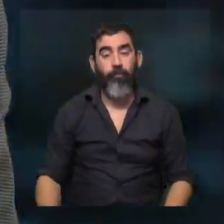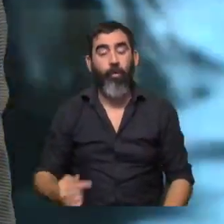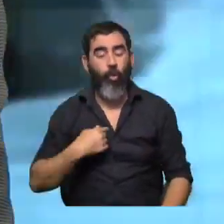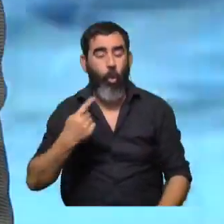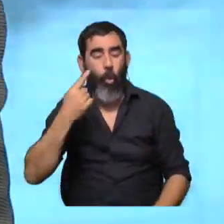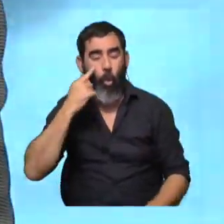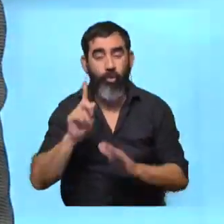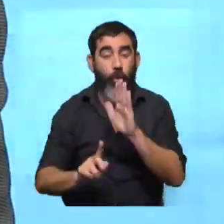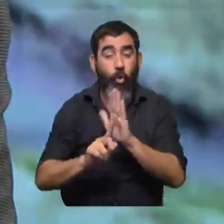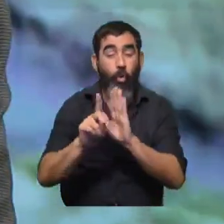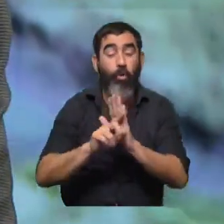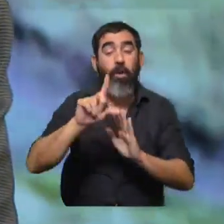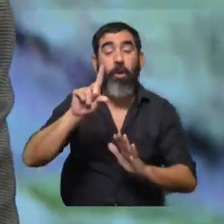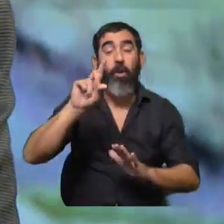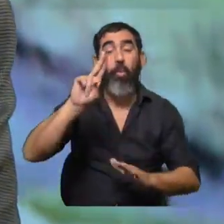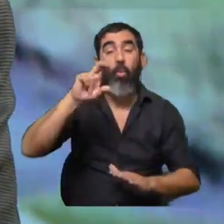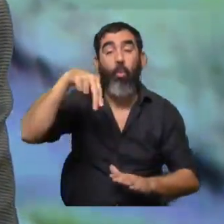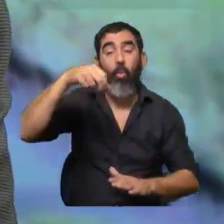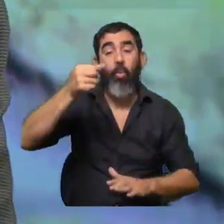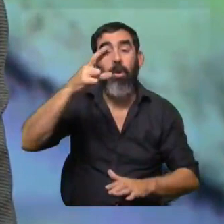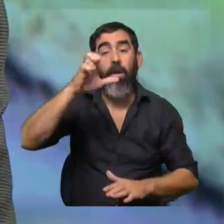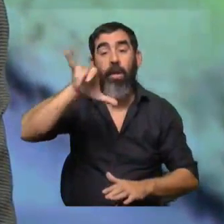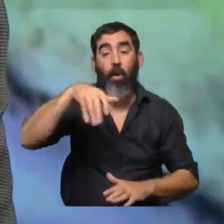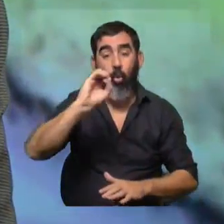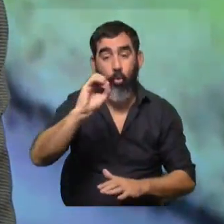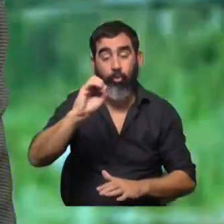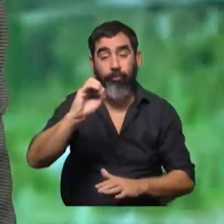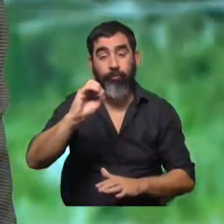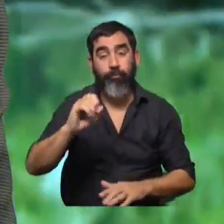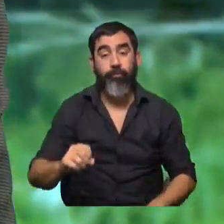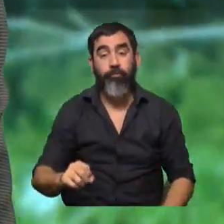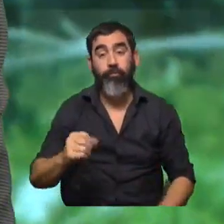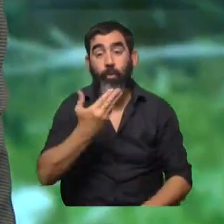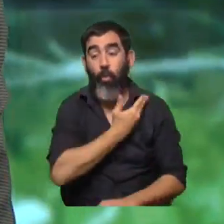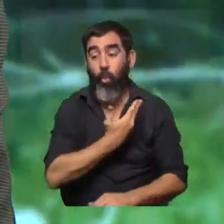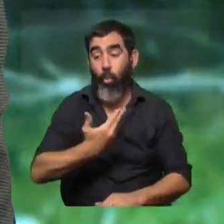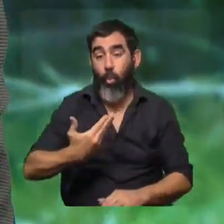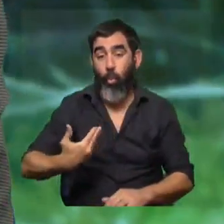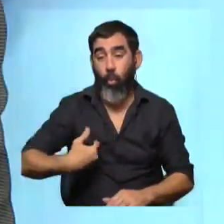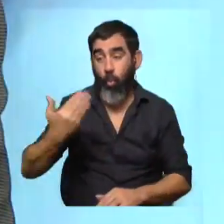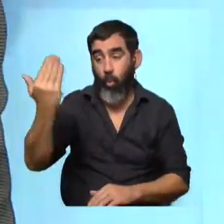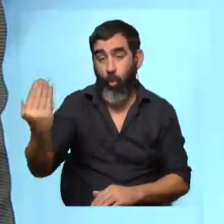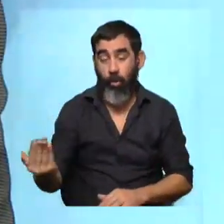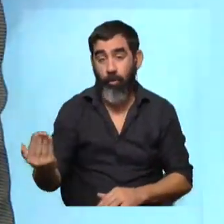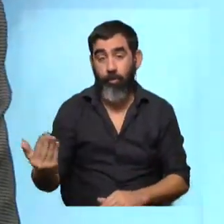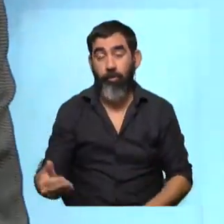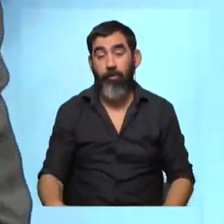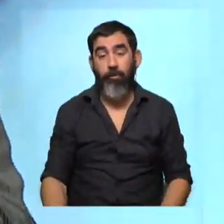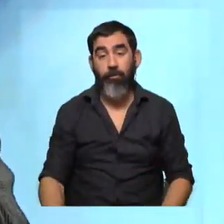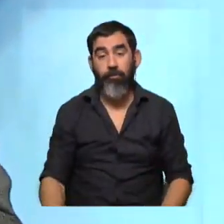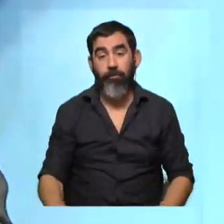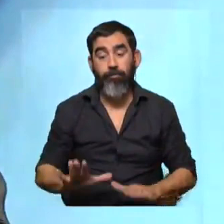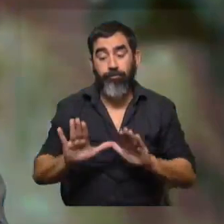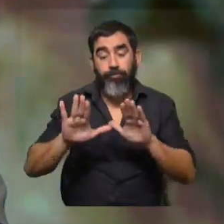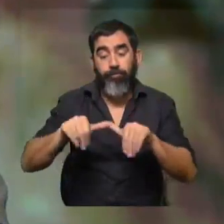norte, en un proceso que también tiene muchos años, donde los propietarios, valga la redundancia, se